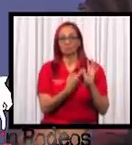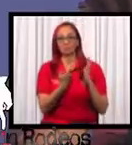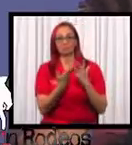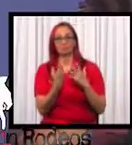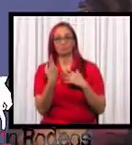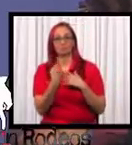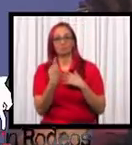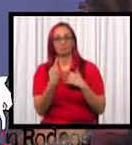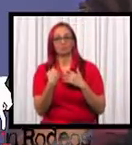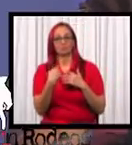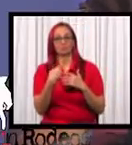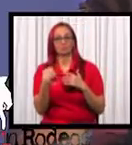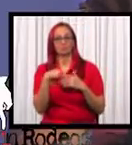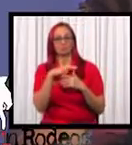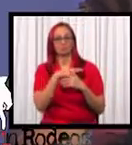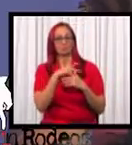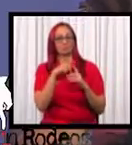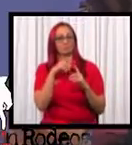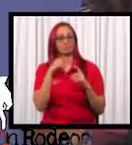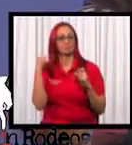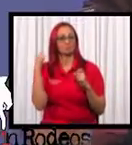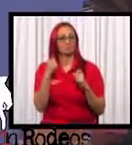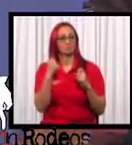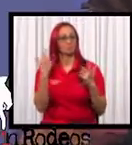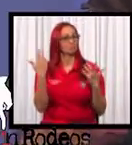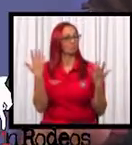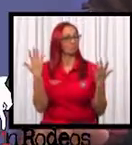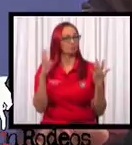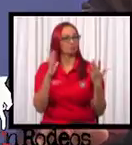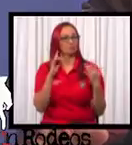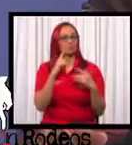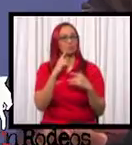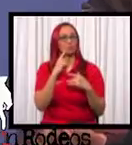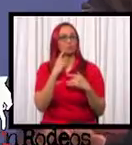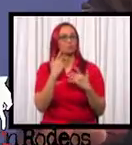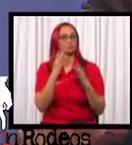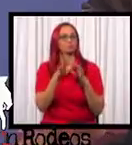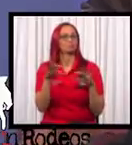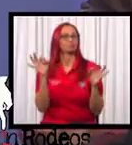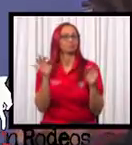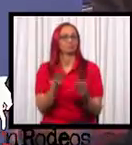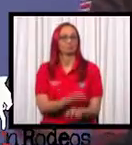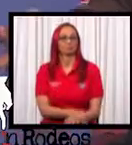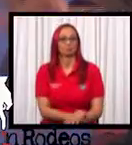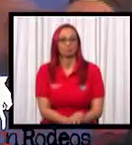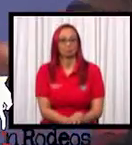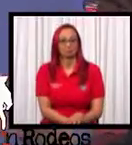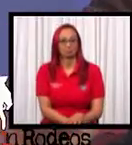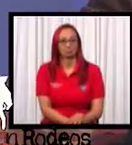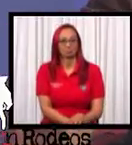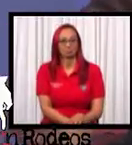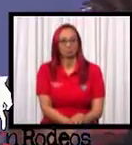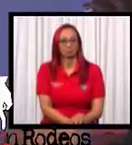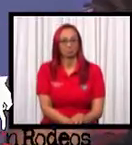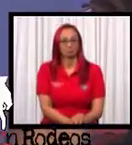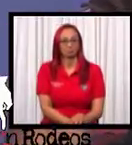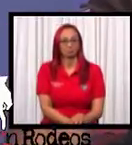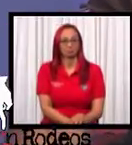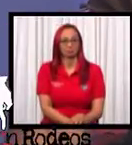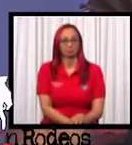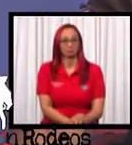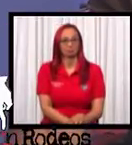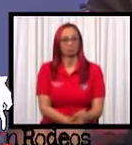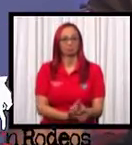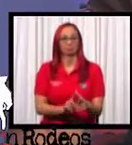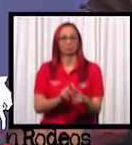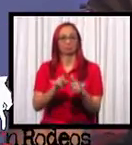nosotros, desgraciadamente, ya no, como dice el dicho, el que se quema, ¿verdad?, hasta la cuajada sopla. Y ya nosotros, con